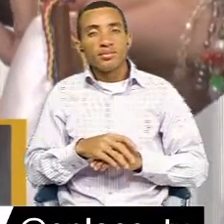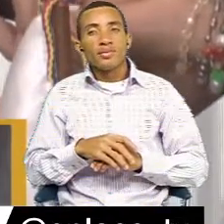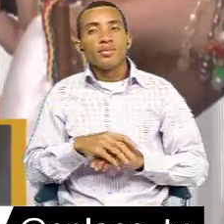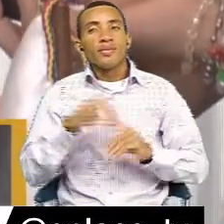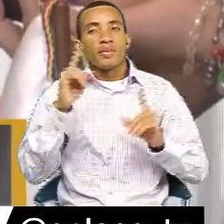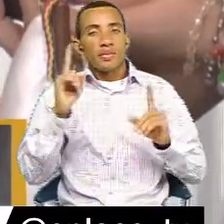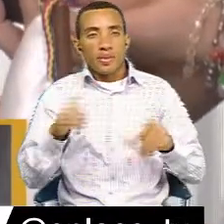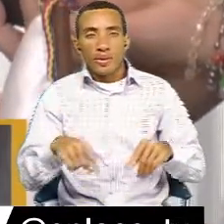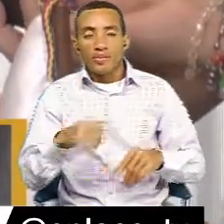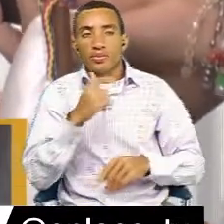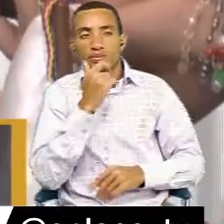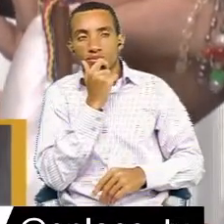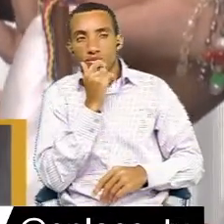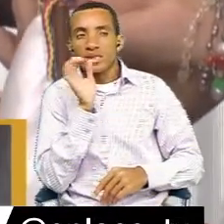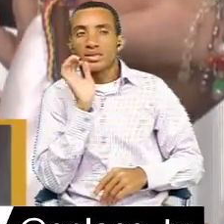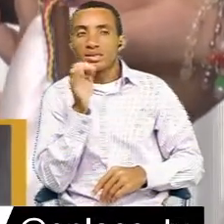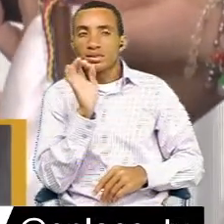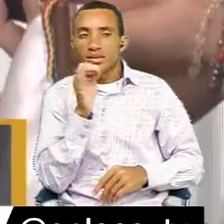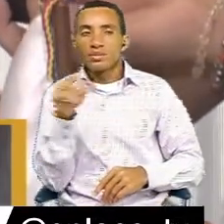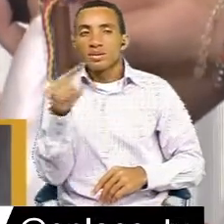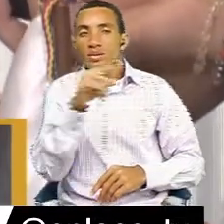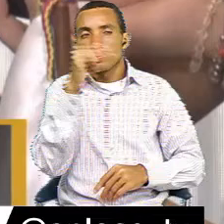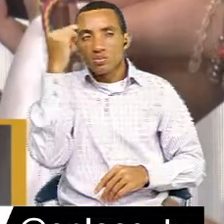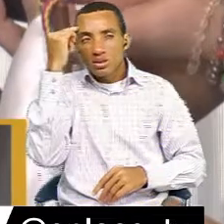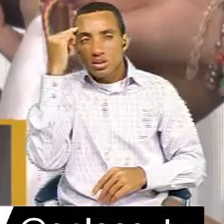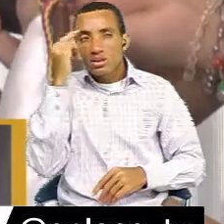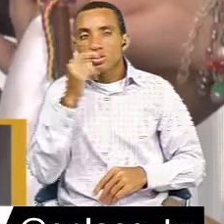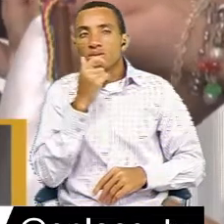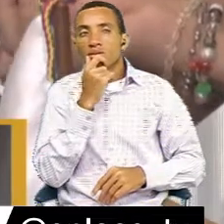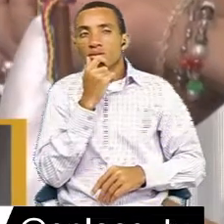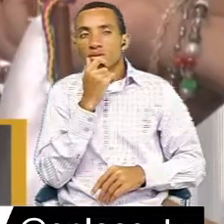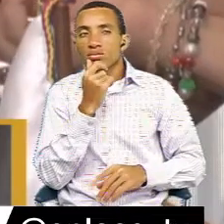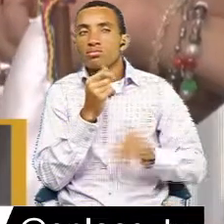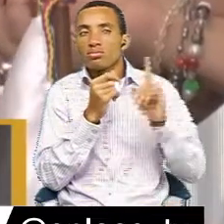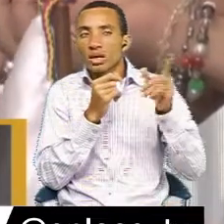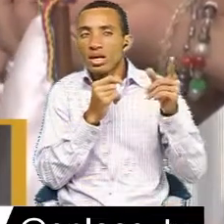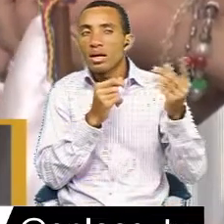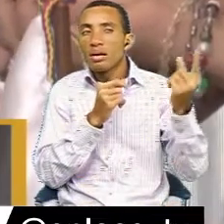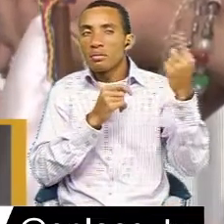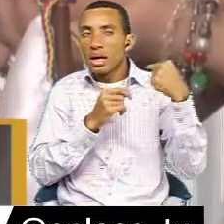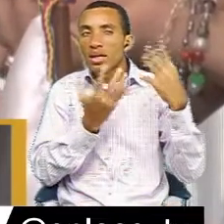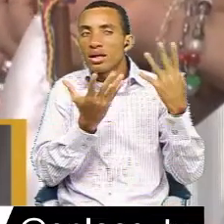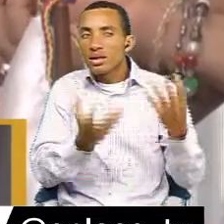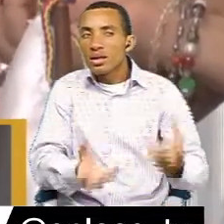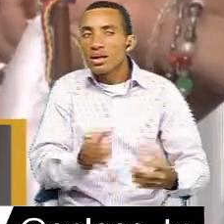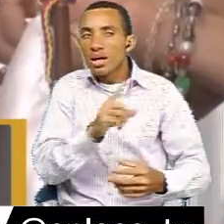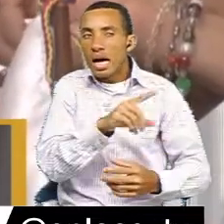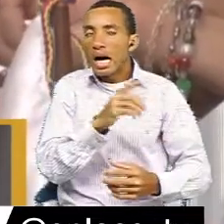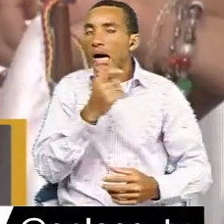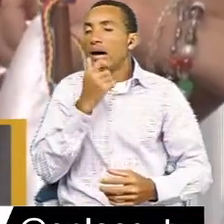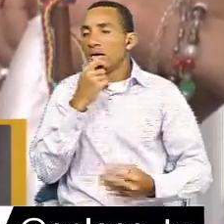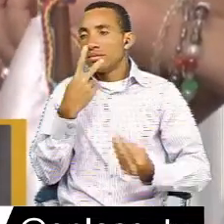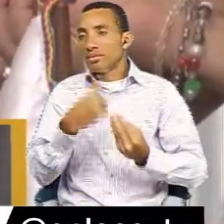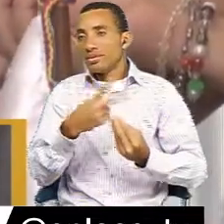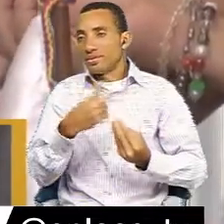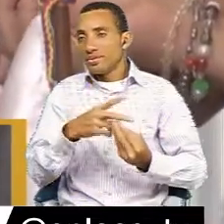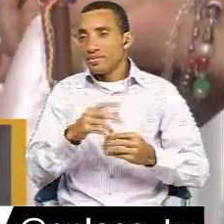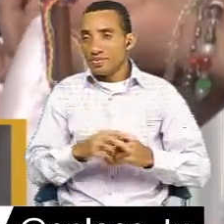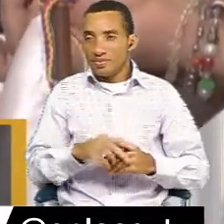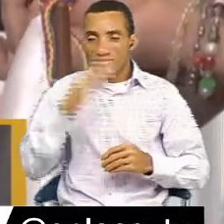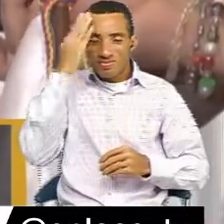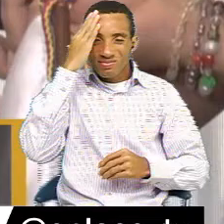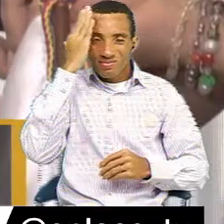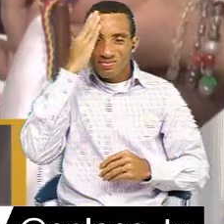aisladamente. Siempre debemos pensar que obedece al accionar de estructuras criminales. Nosotros tenemos unos carteles